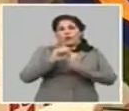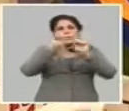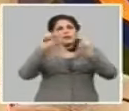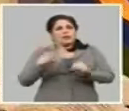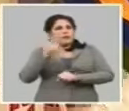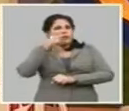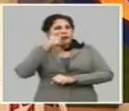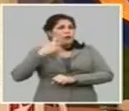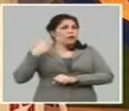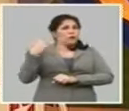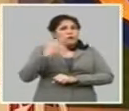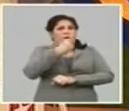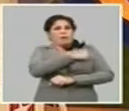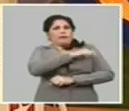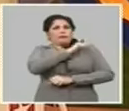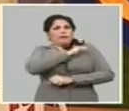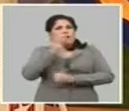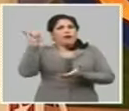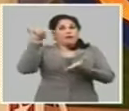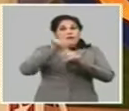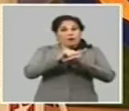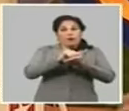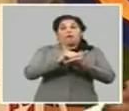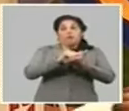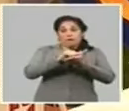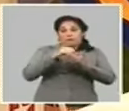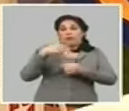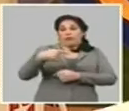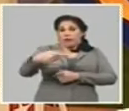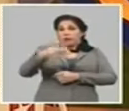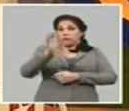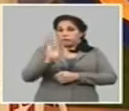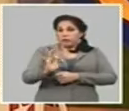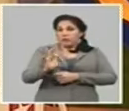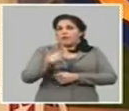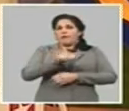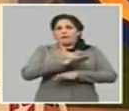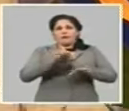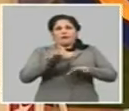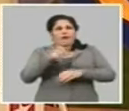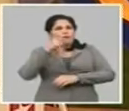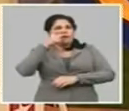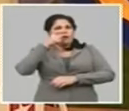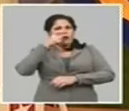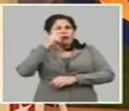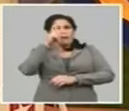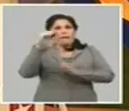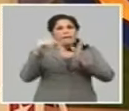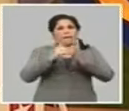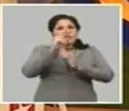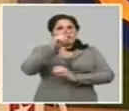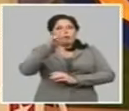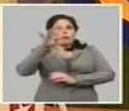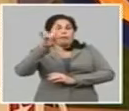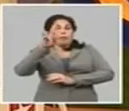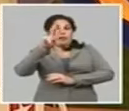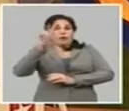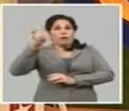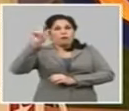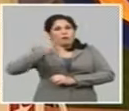vigilancia no sólo de las personas que han ingresado en todos estos días que ya tengamos para vigilancias mil 229 personas